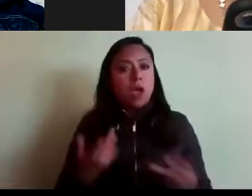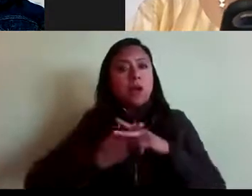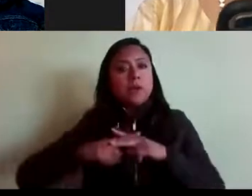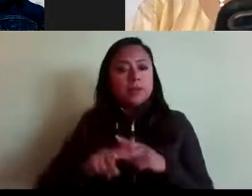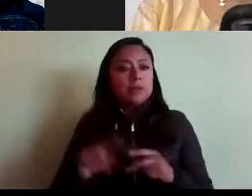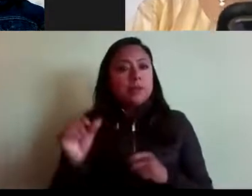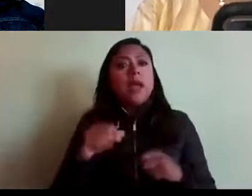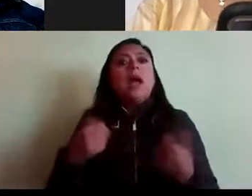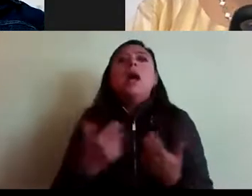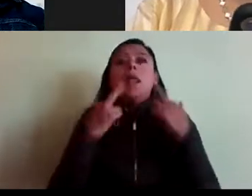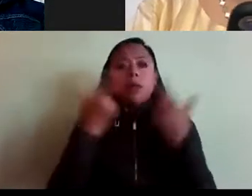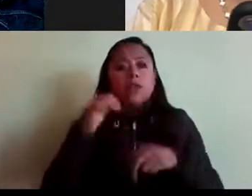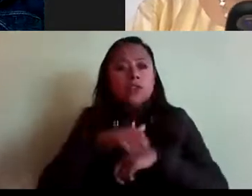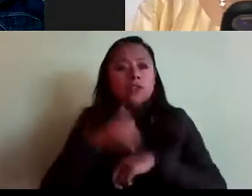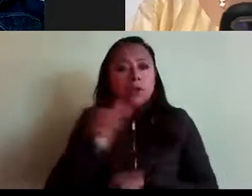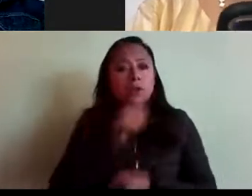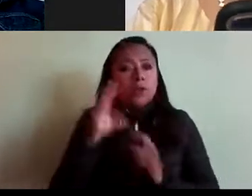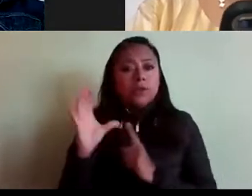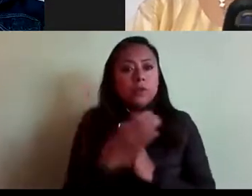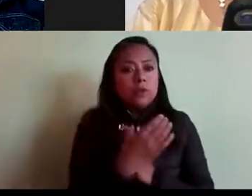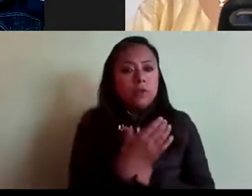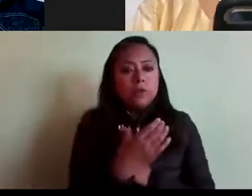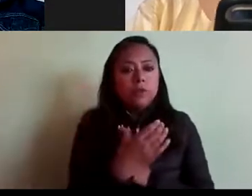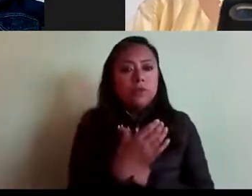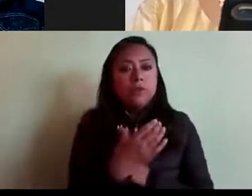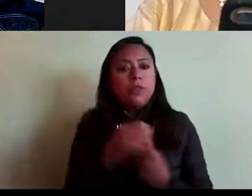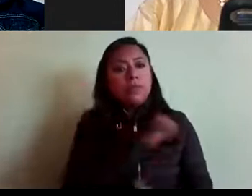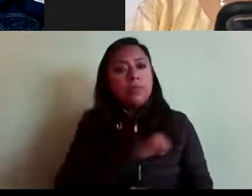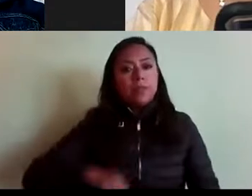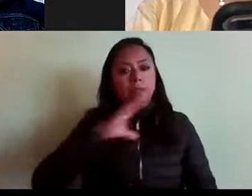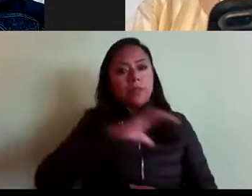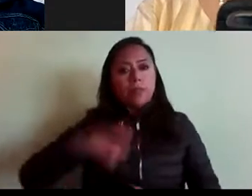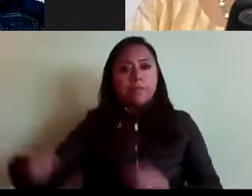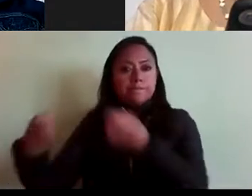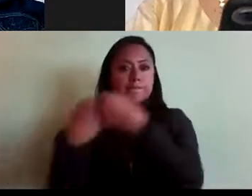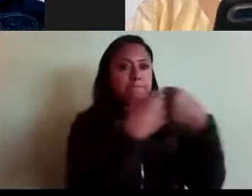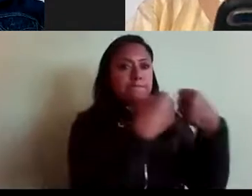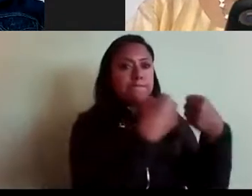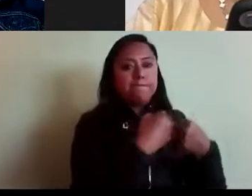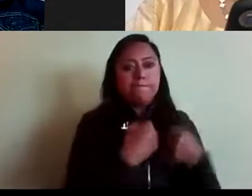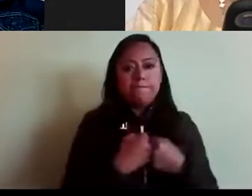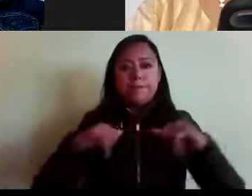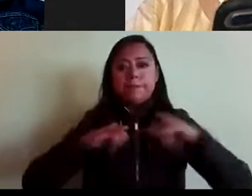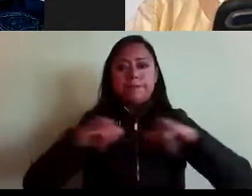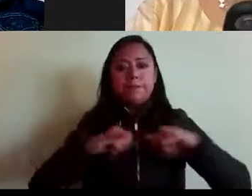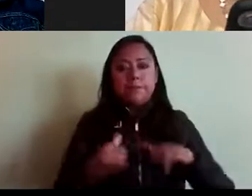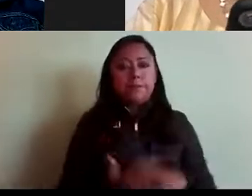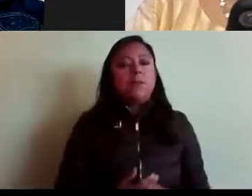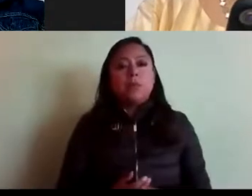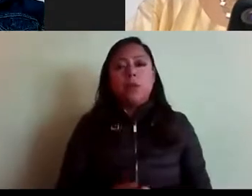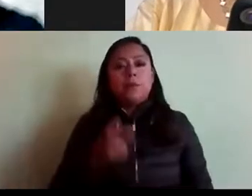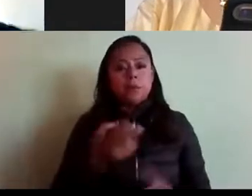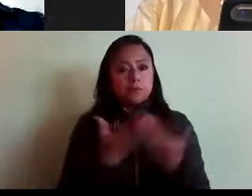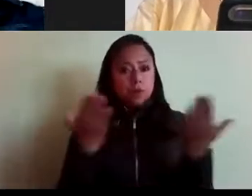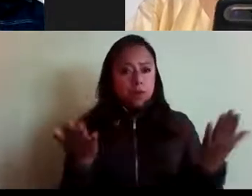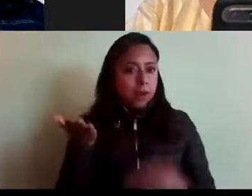sesión de la Comisión de Alcaldías y Límites Territoriales, por lo cual solicito a la